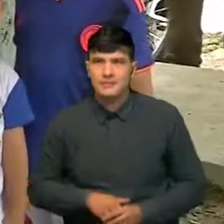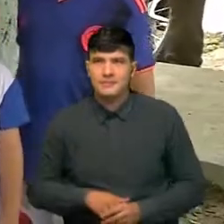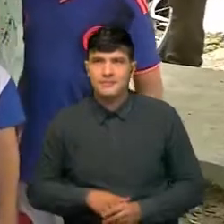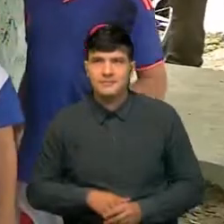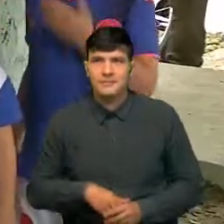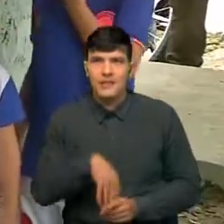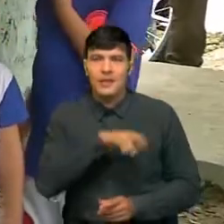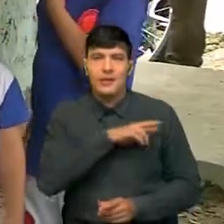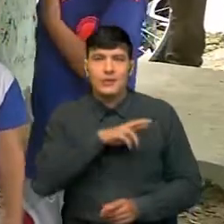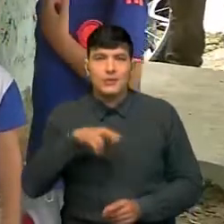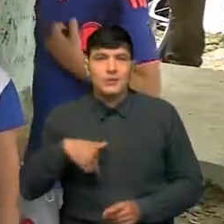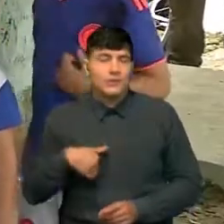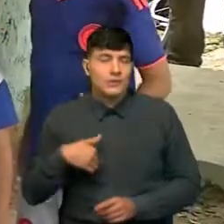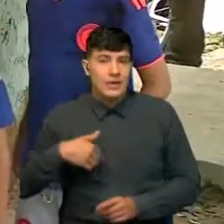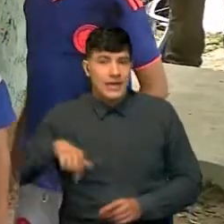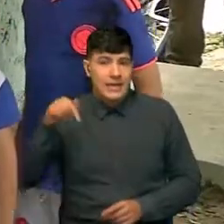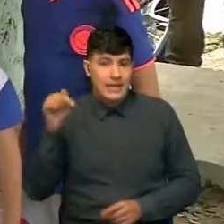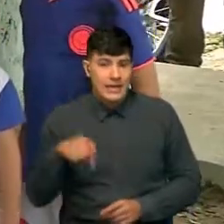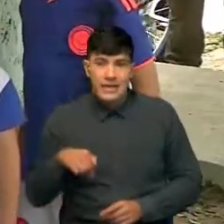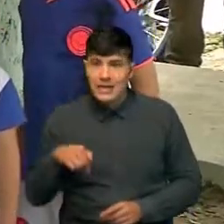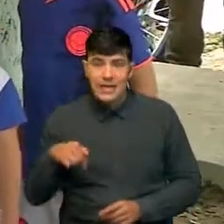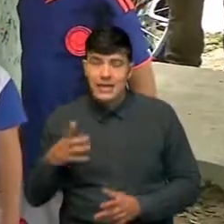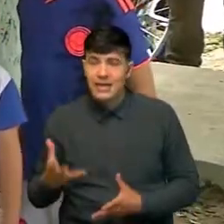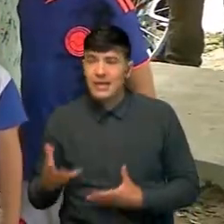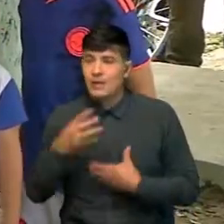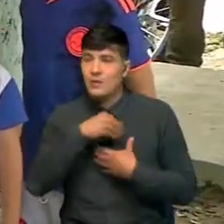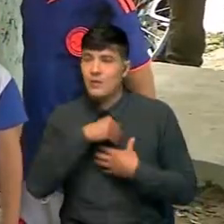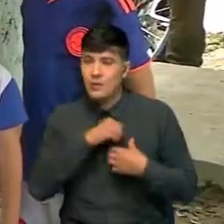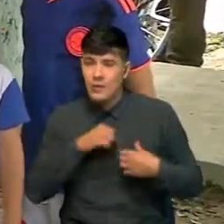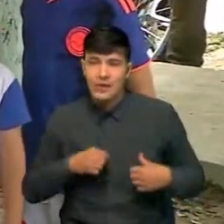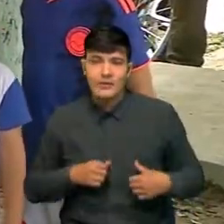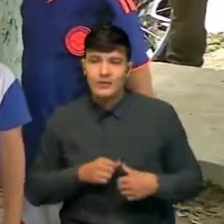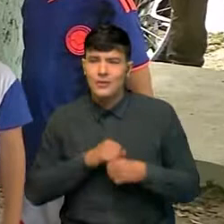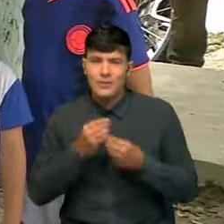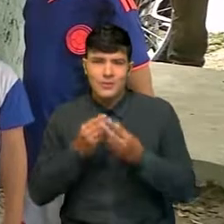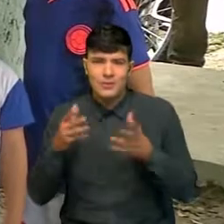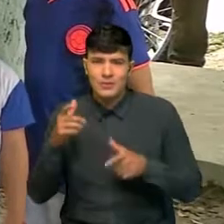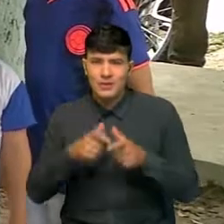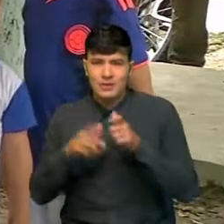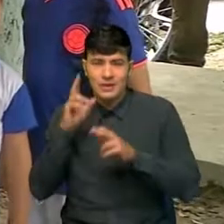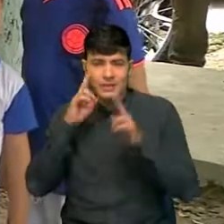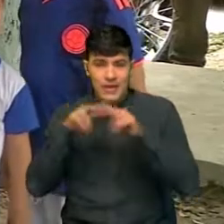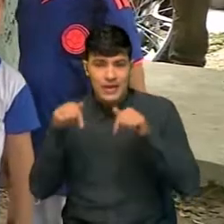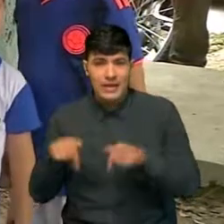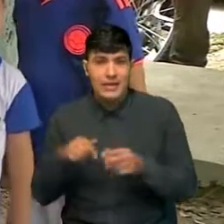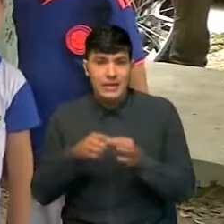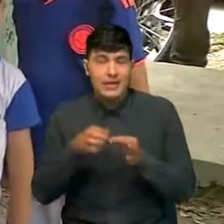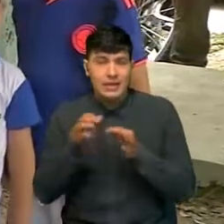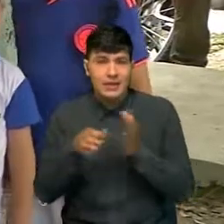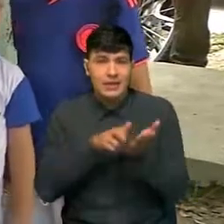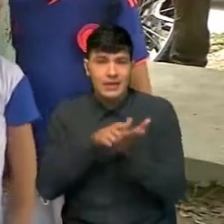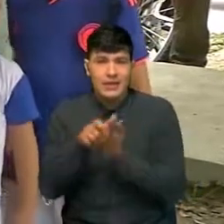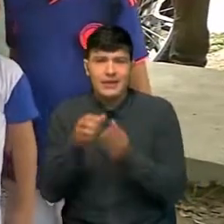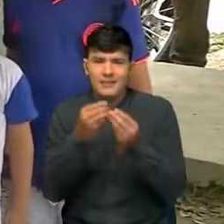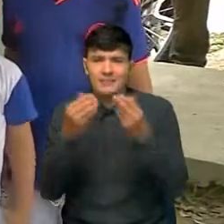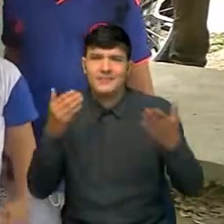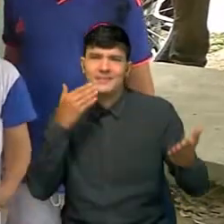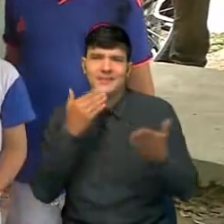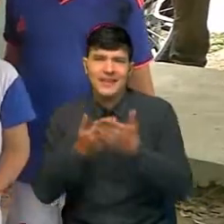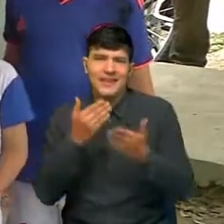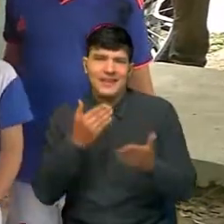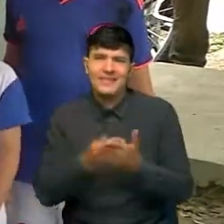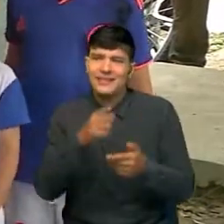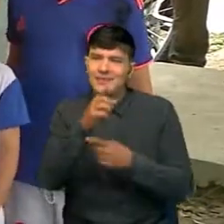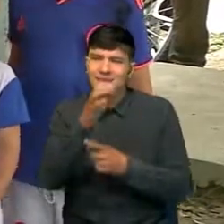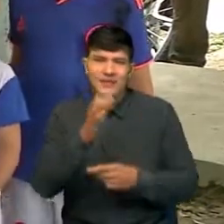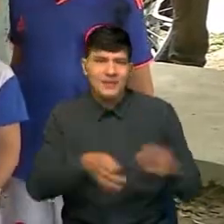Nos llevamos no solamente a doña Evangelina, sino a muchos de nuestros televidentes aquí en Girón, en el corazón. Gracias por recibirnos siempre de la